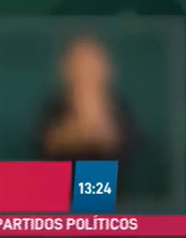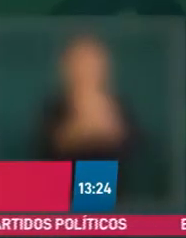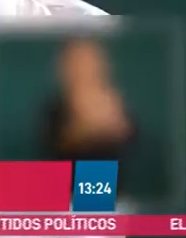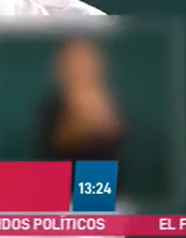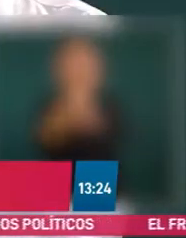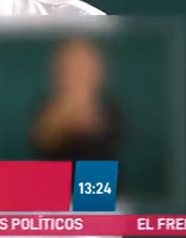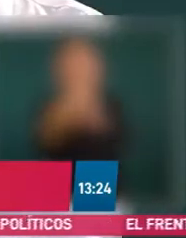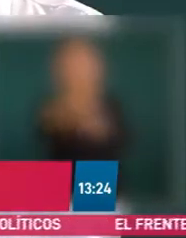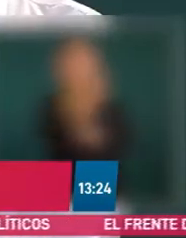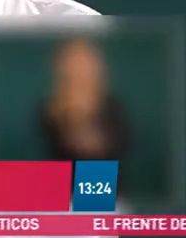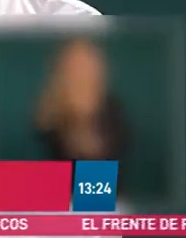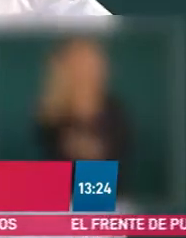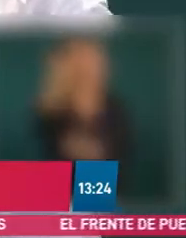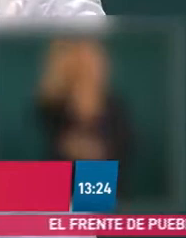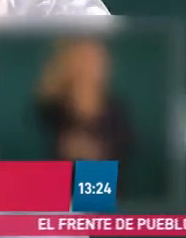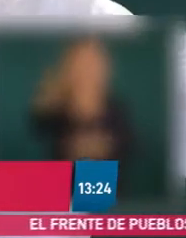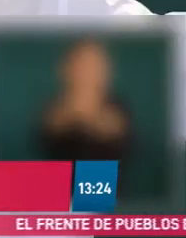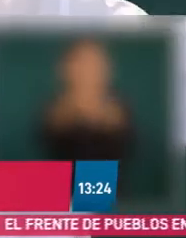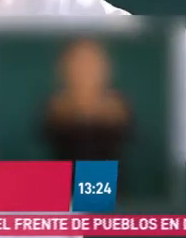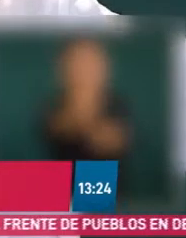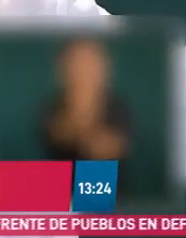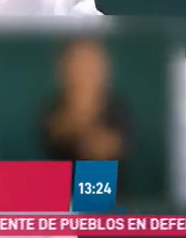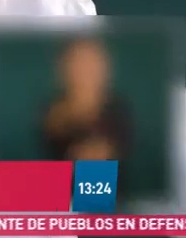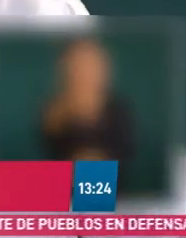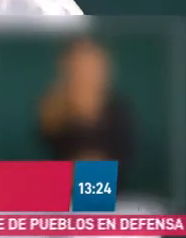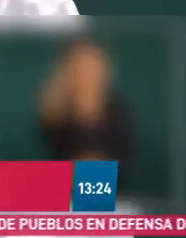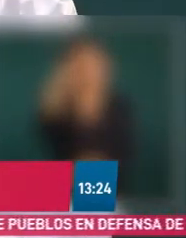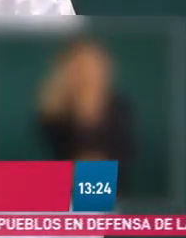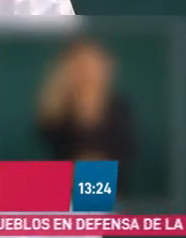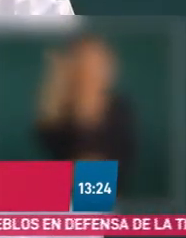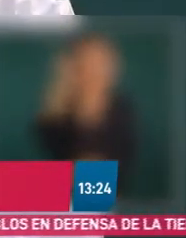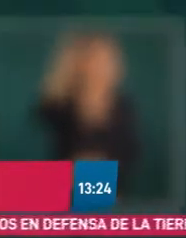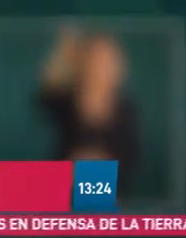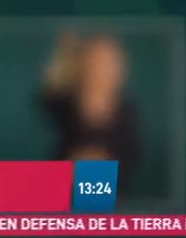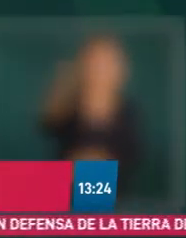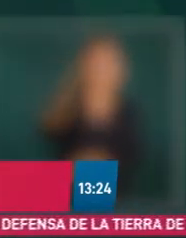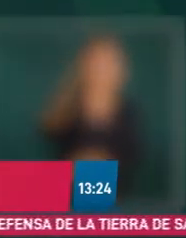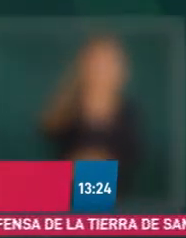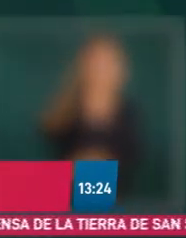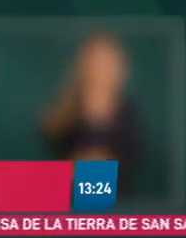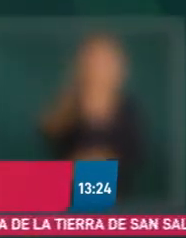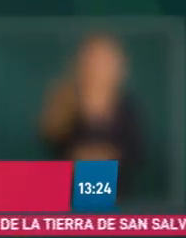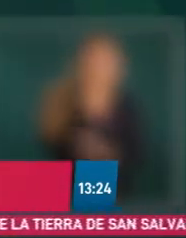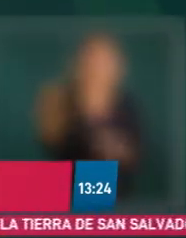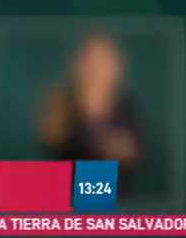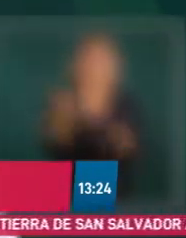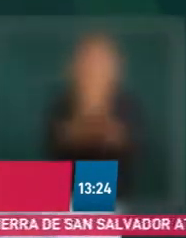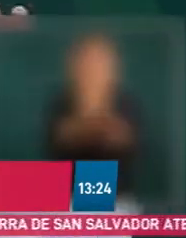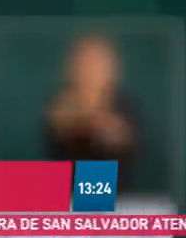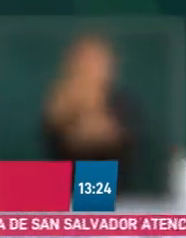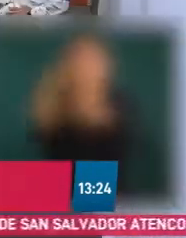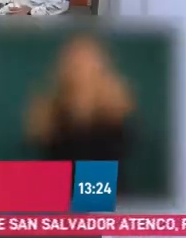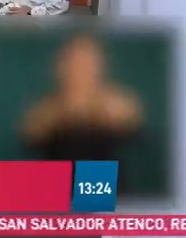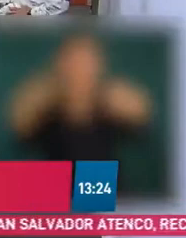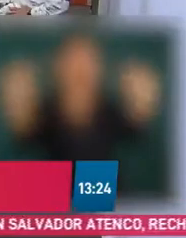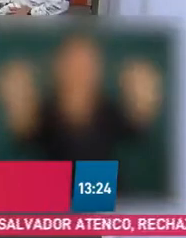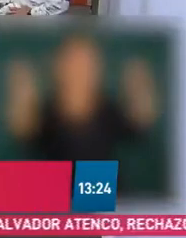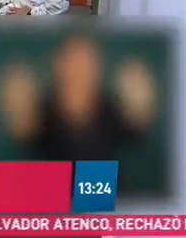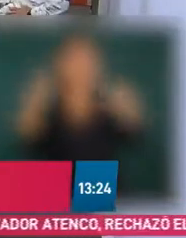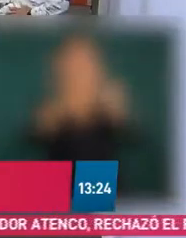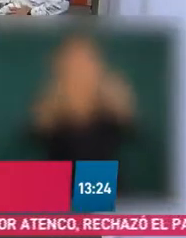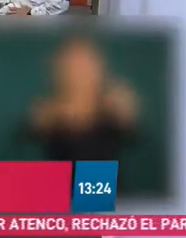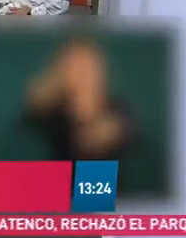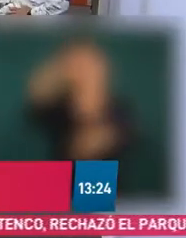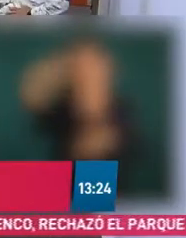Imagínense que podamos decir, ya no hay fraudes electorales en México. Es como decir, ya no hay corrupción en